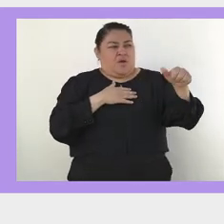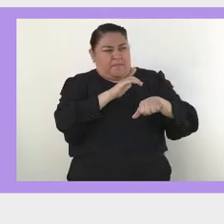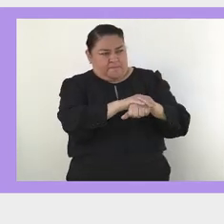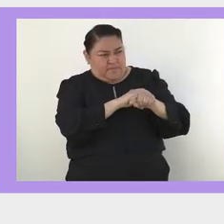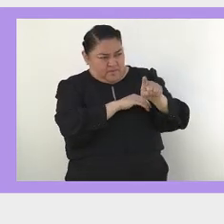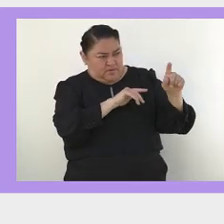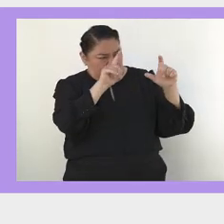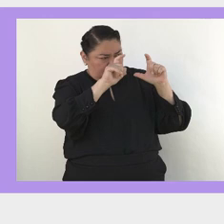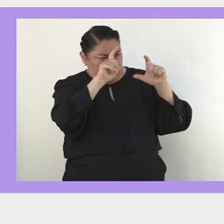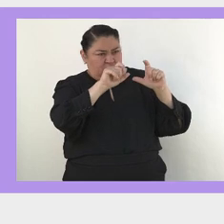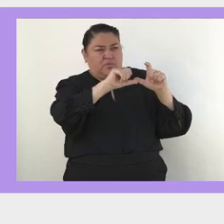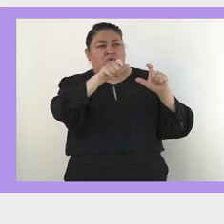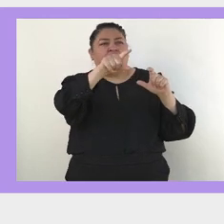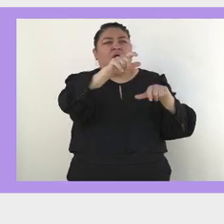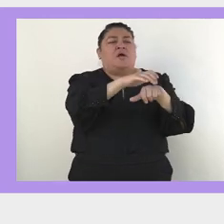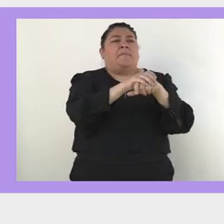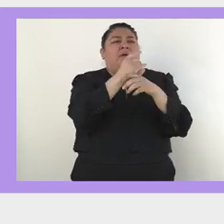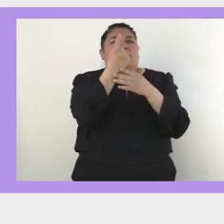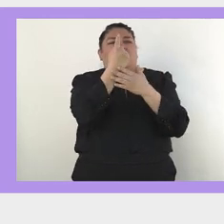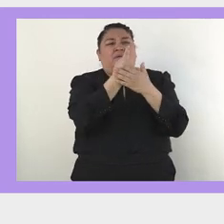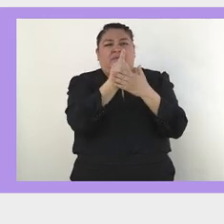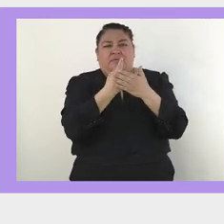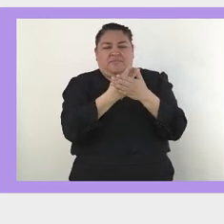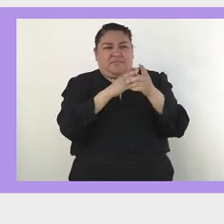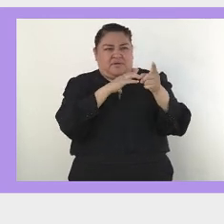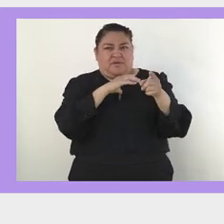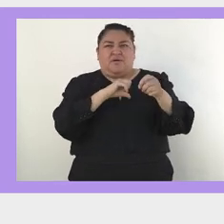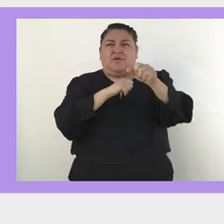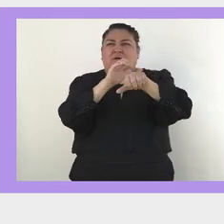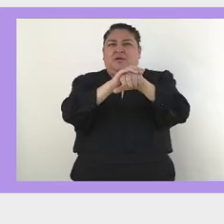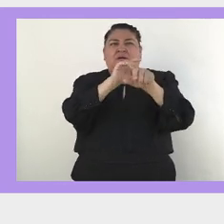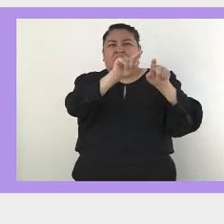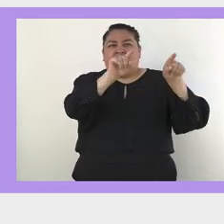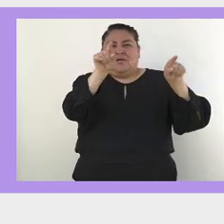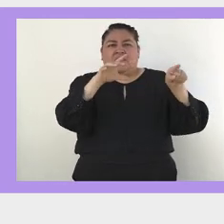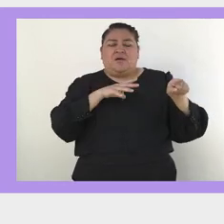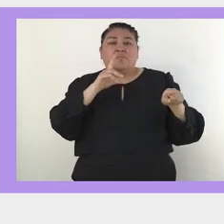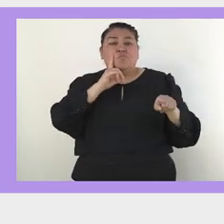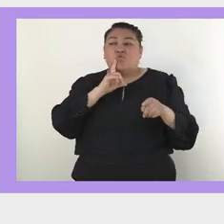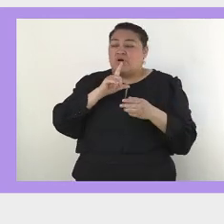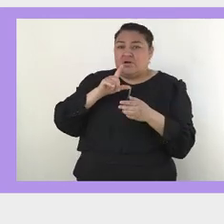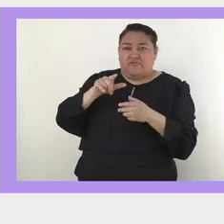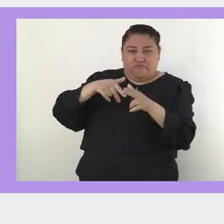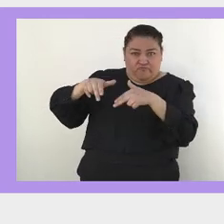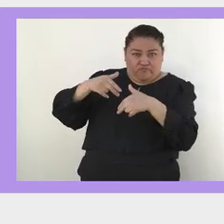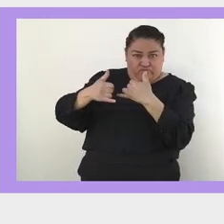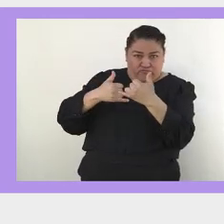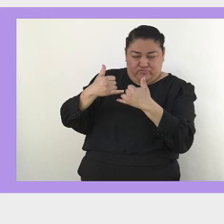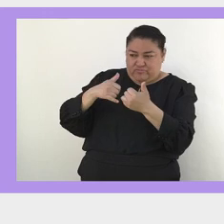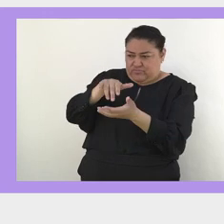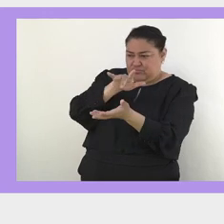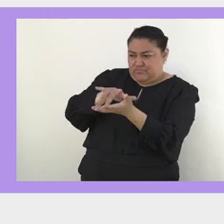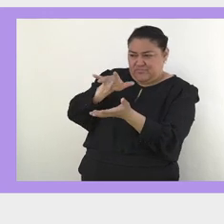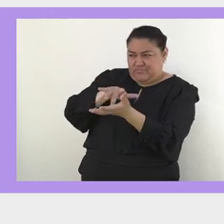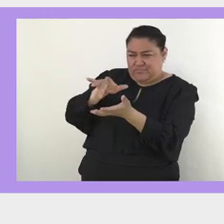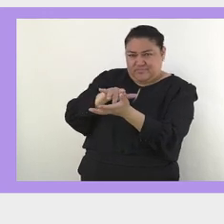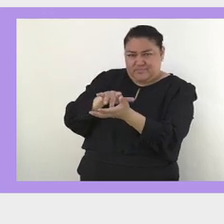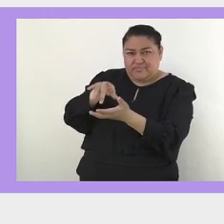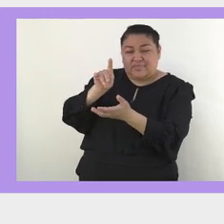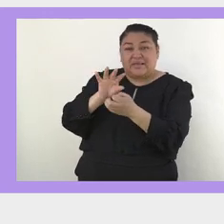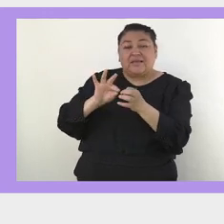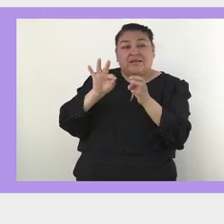tengo amigos diseñadores tengo amigos que hacen mil cosas por el fútbol femenil Pero también es importante como